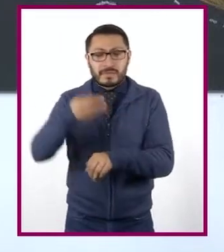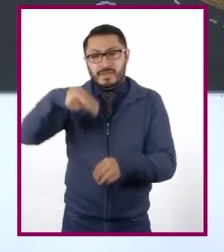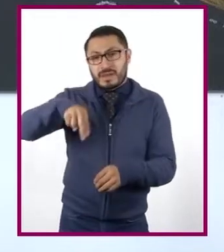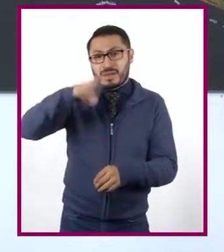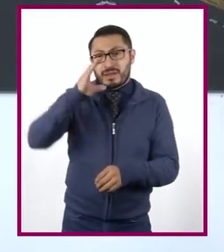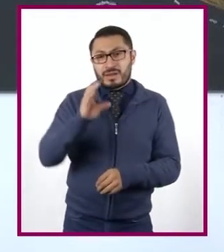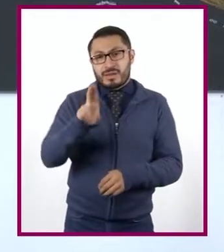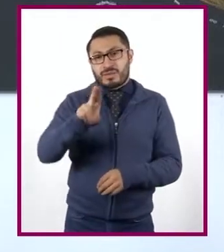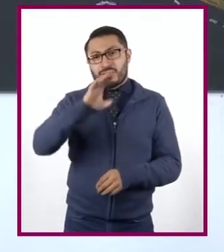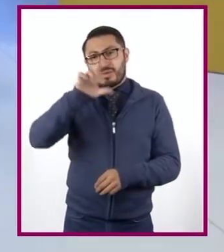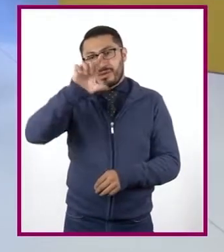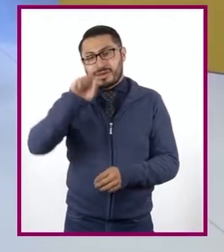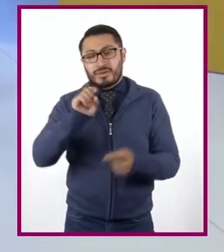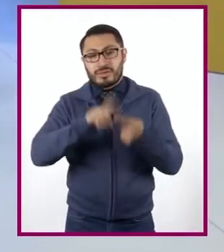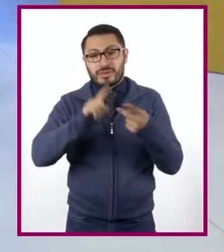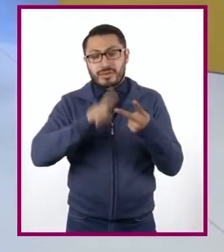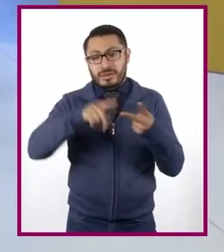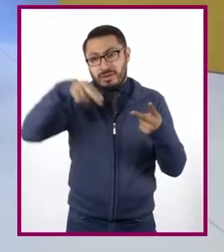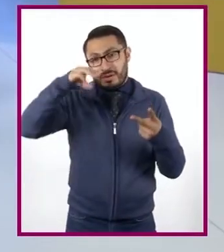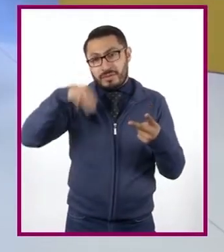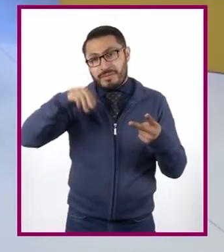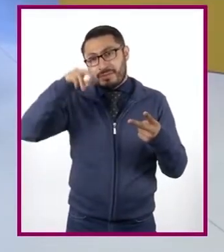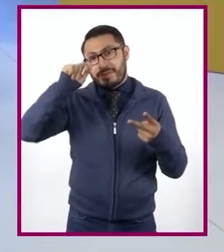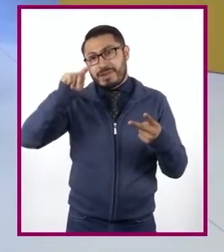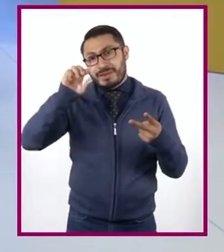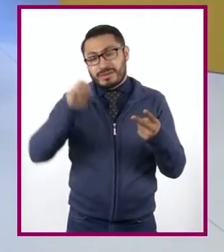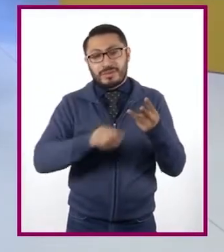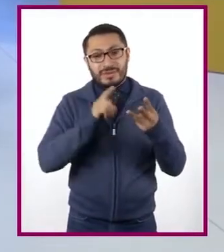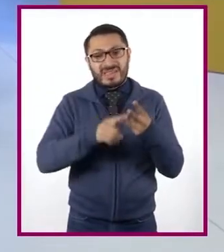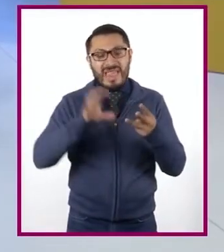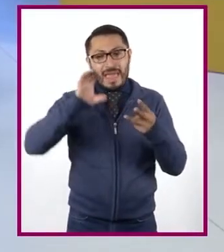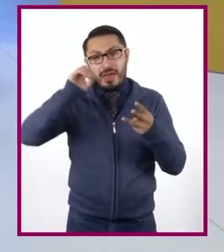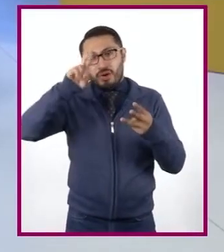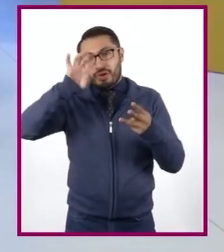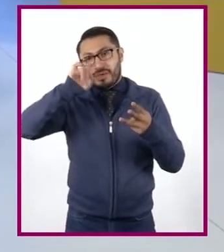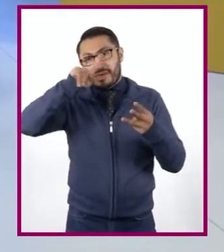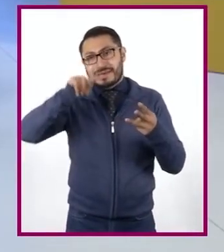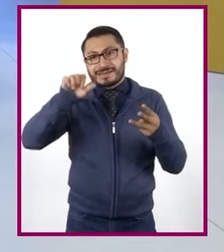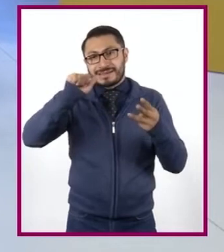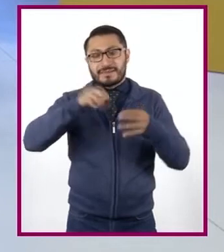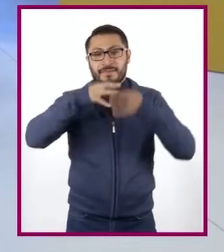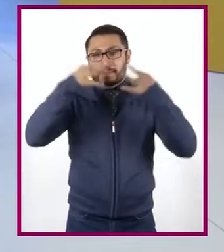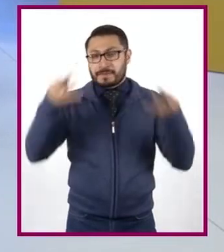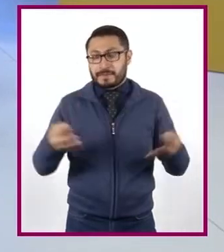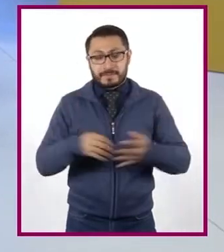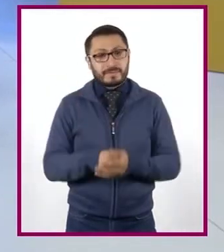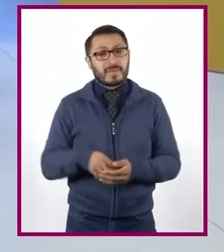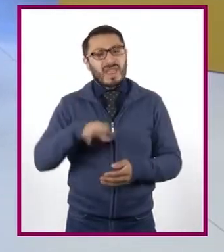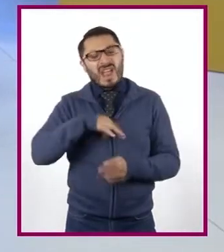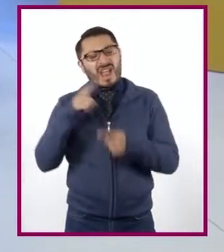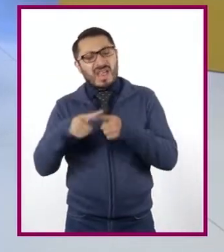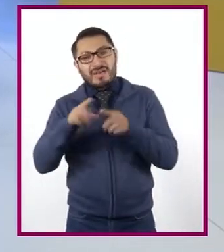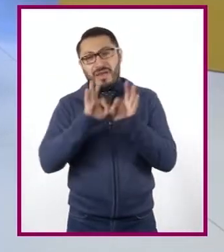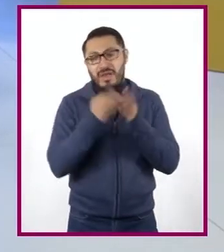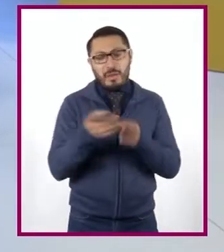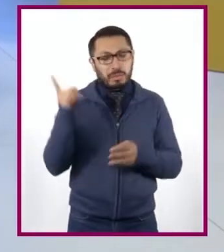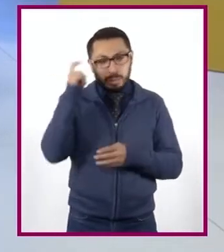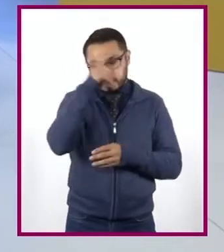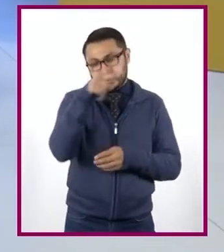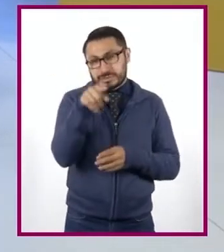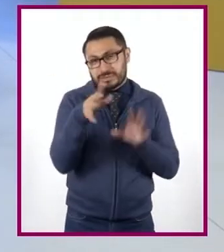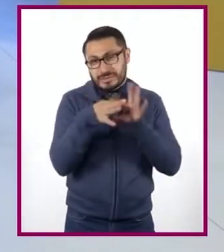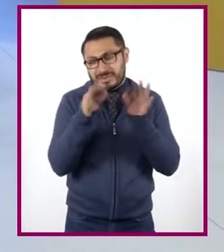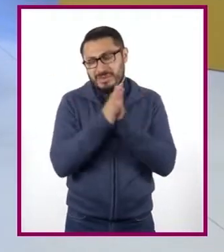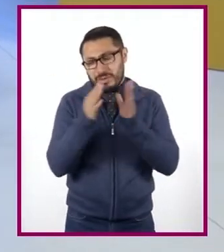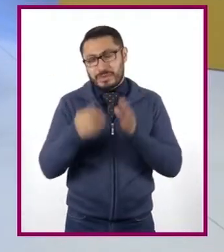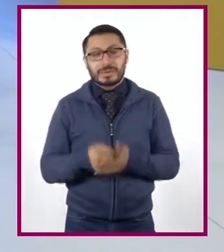y corteza terrestres. Maestro, ¿existen otro tipo de modelos más abstractos? ¿Nos podría platicar un poco más de ellos? Claro